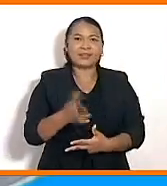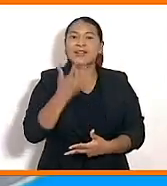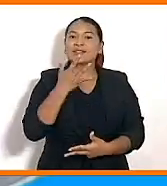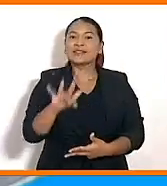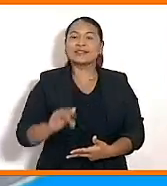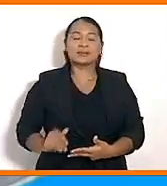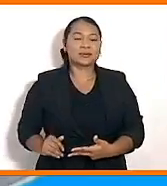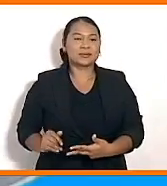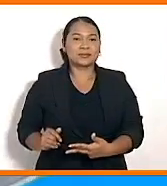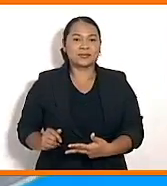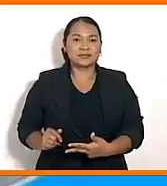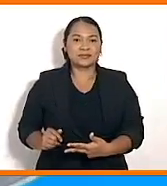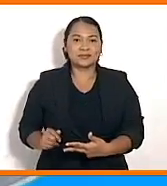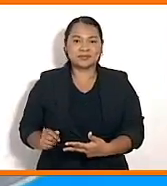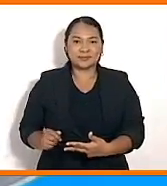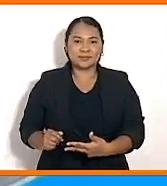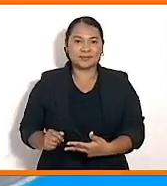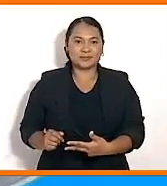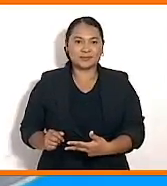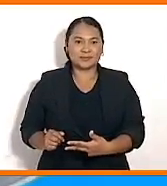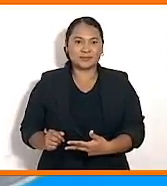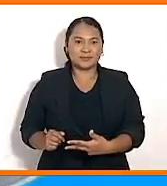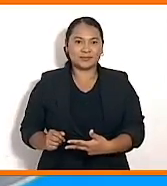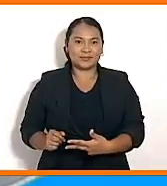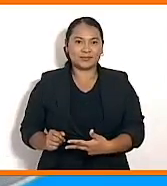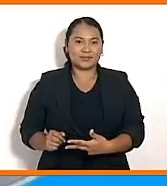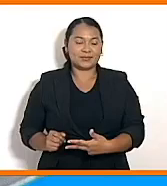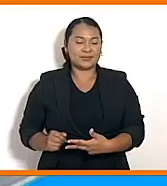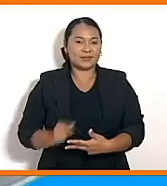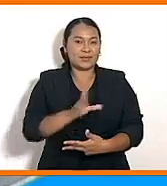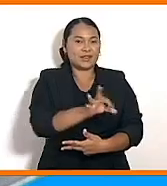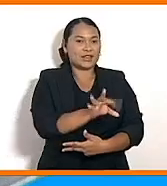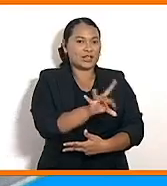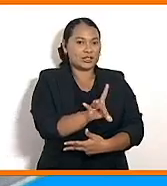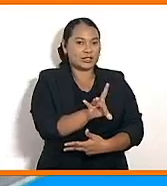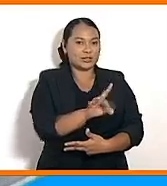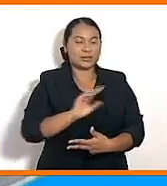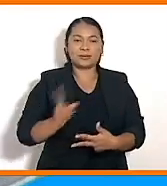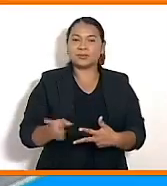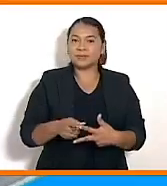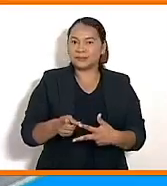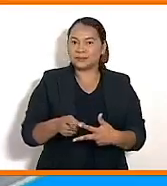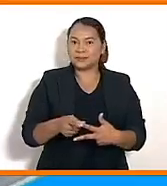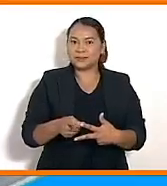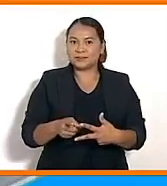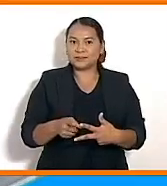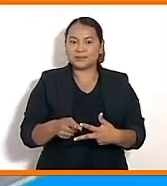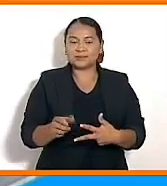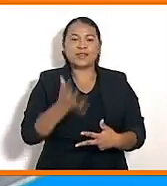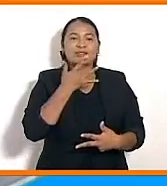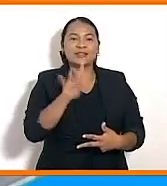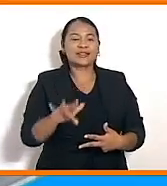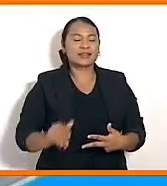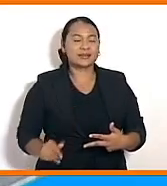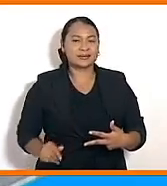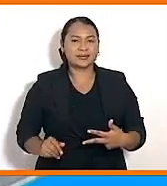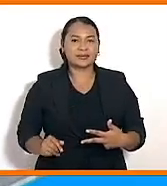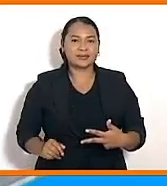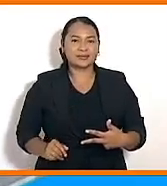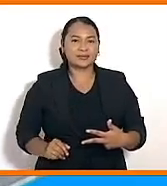¡Suerte! Porque este es el 98, segundo número favorecido, suerte.